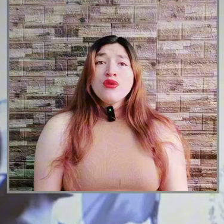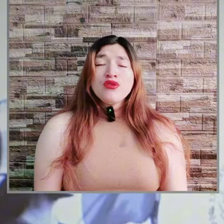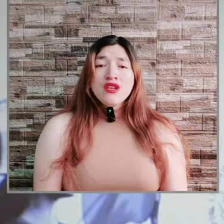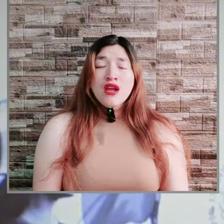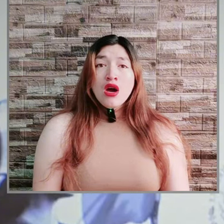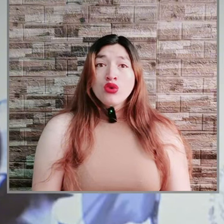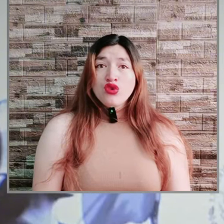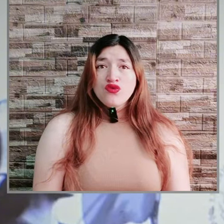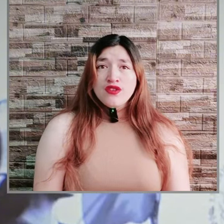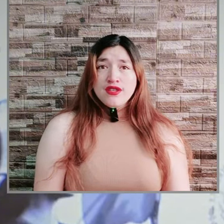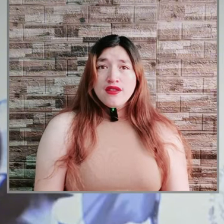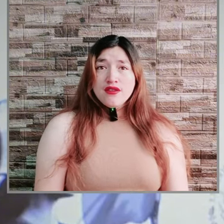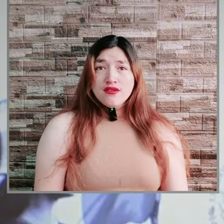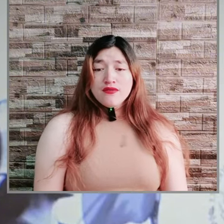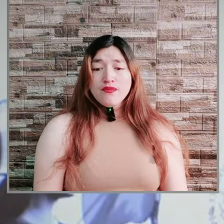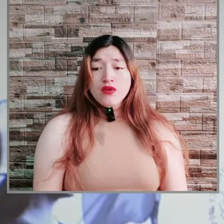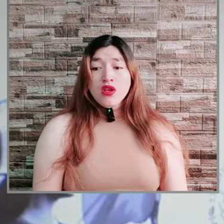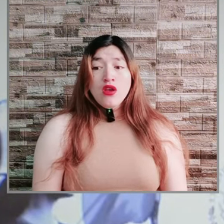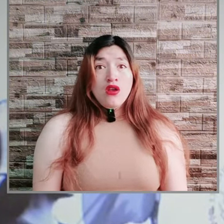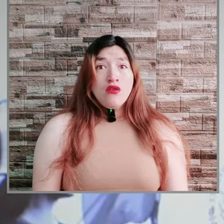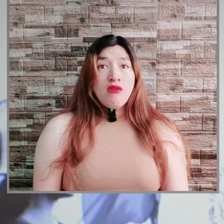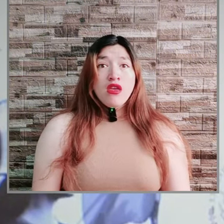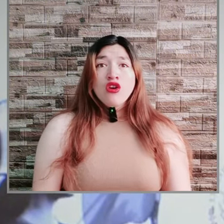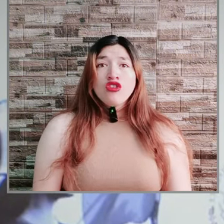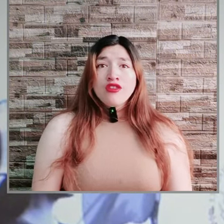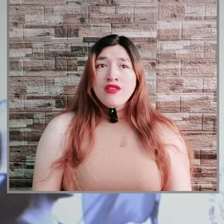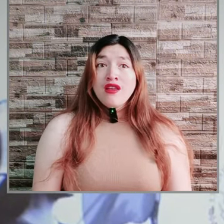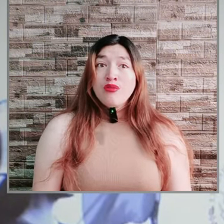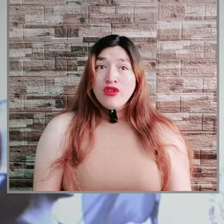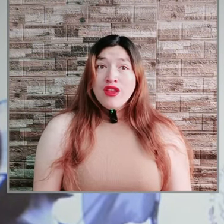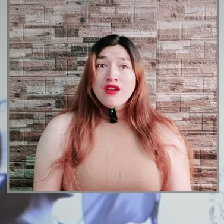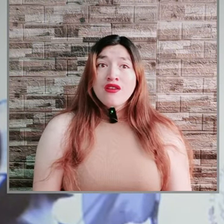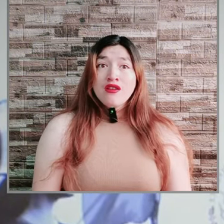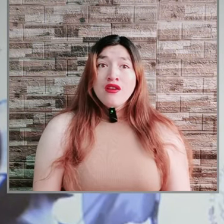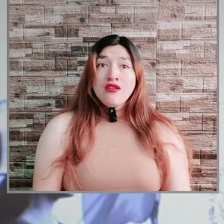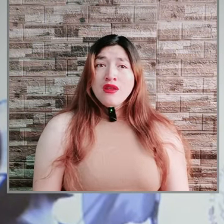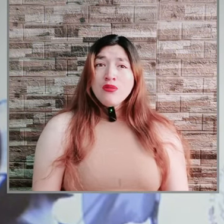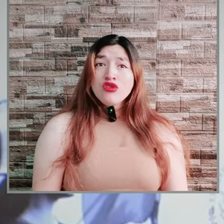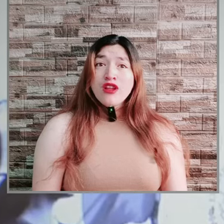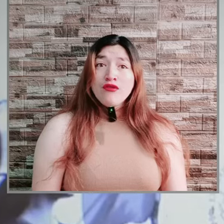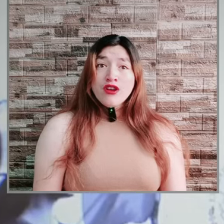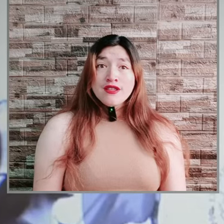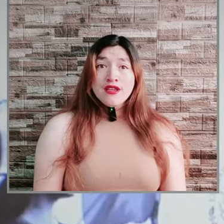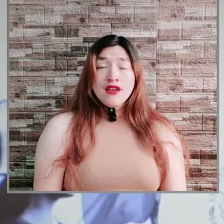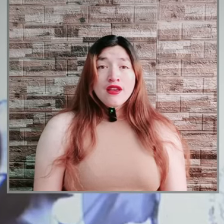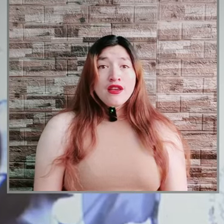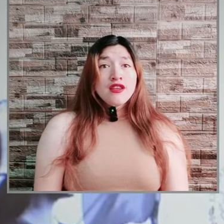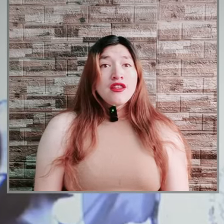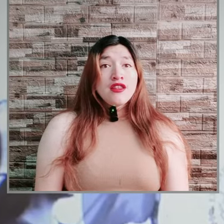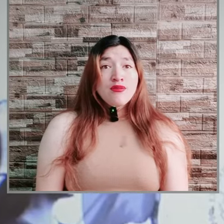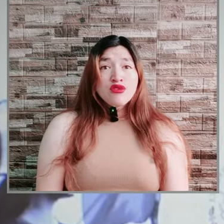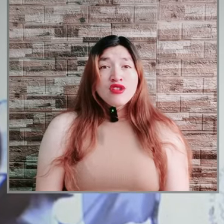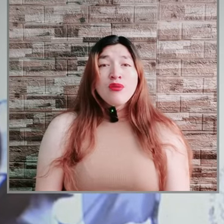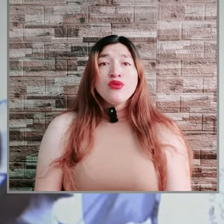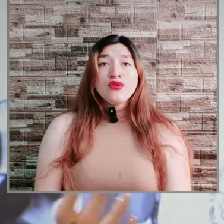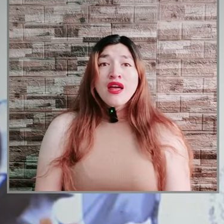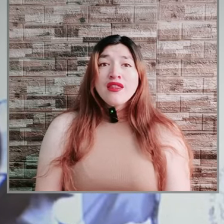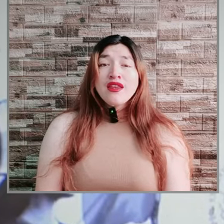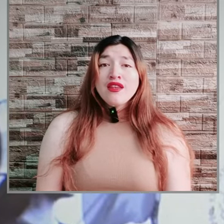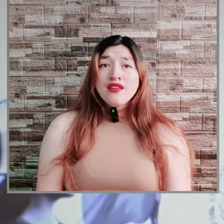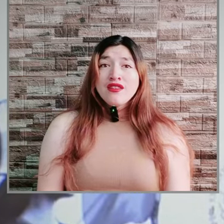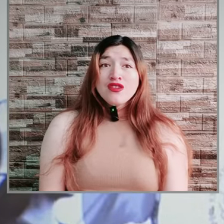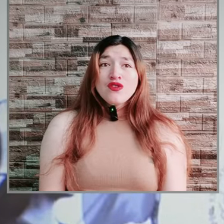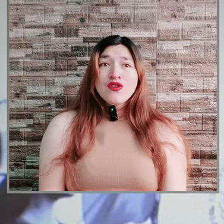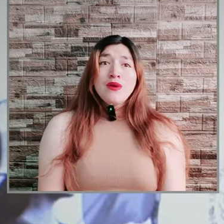cuando podemos ser autosuficientes? México tiene el poder, tenemos la fuerza y tenemos la